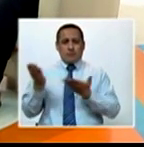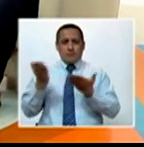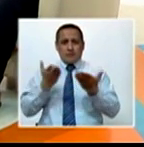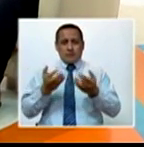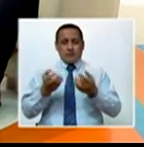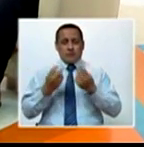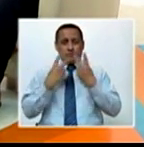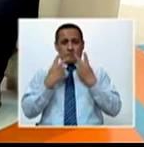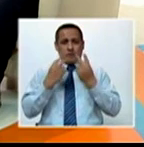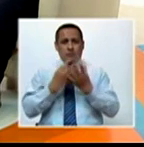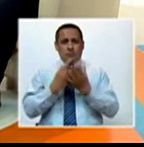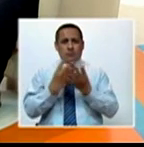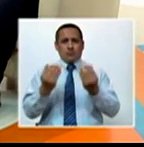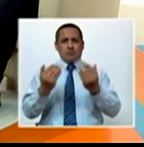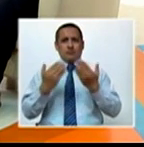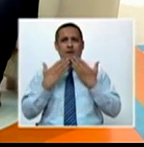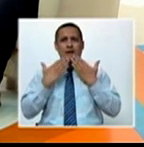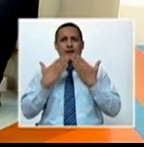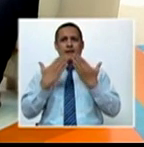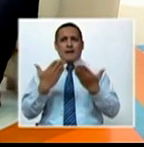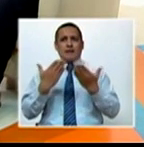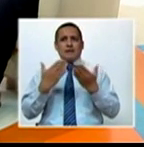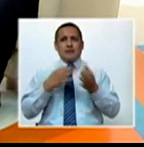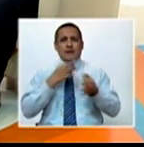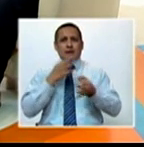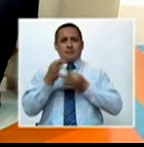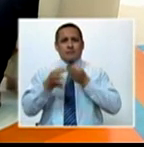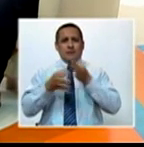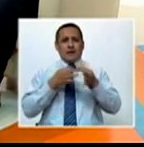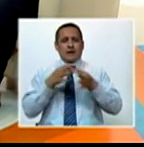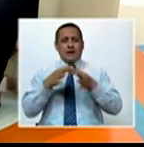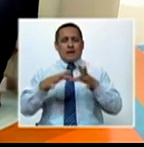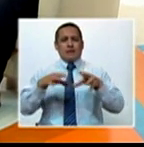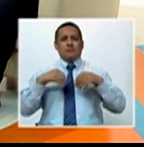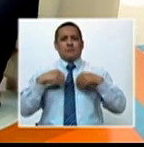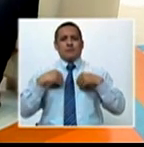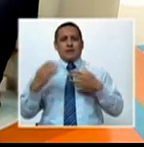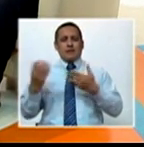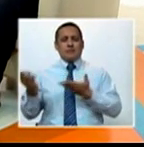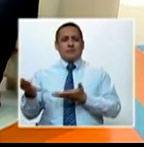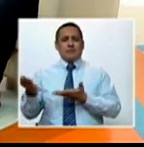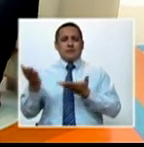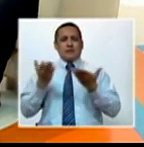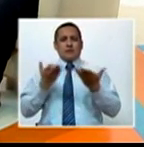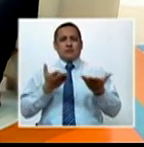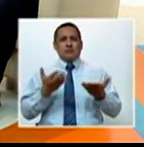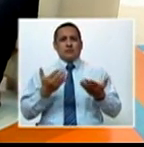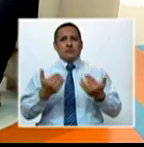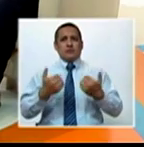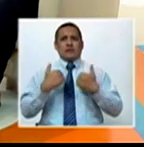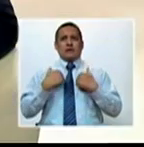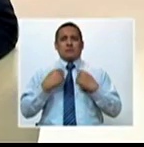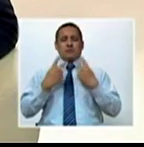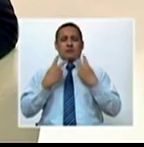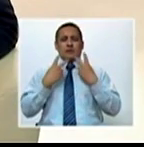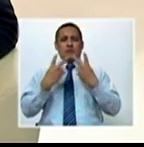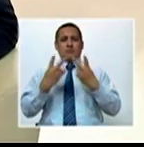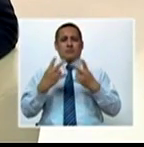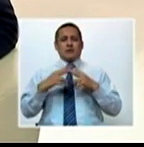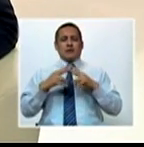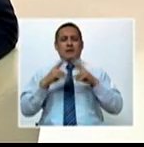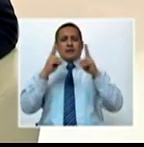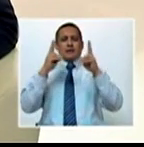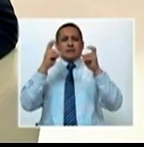la invitación. Tenemos un caso en el cual nada menos que